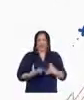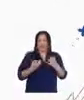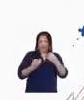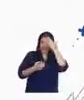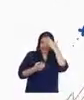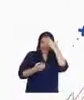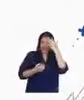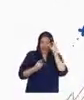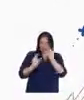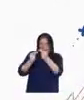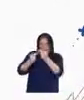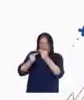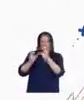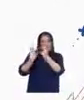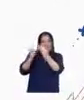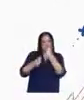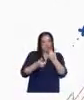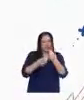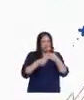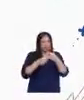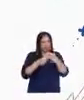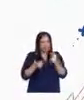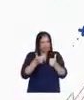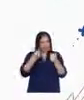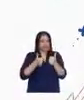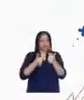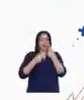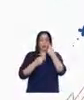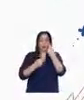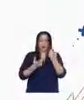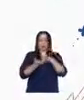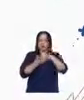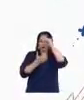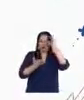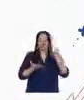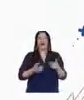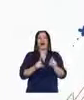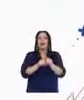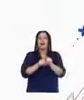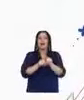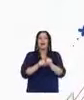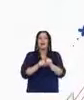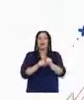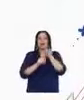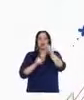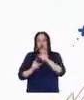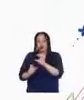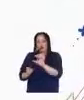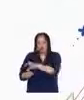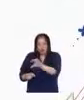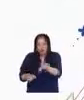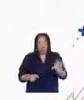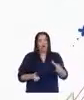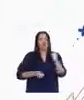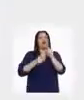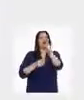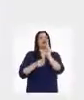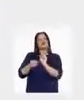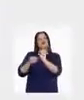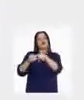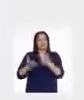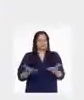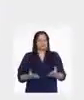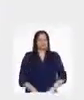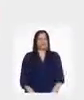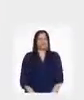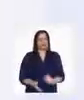las familias de las que habla? Bueno, vamos a conocerlas. Y de paso, ve apuntando a cuál familia perteneces tú.